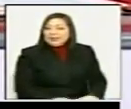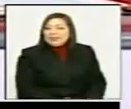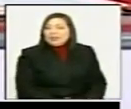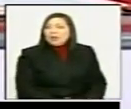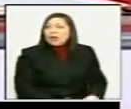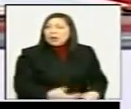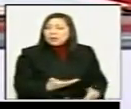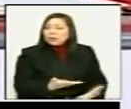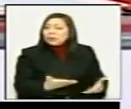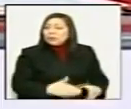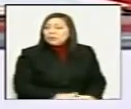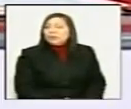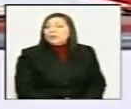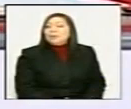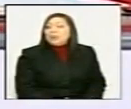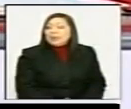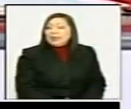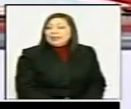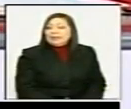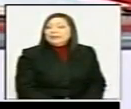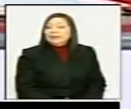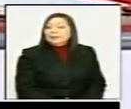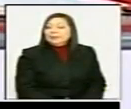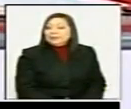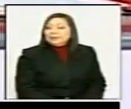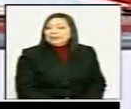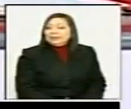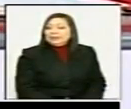hay que responder a esta situación